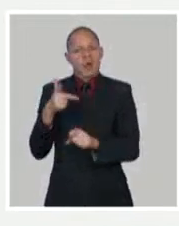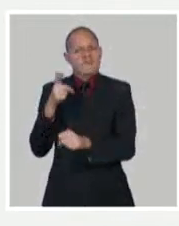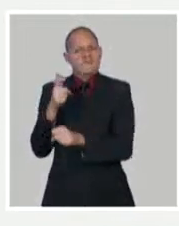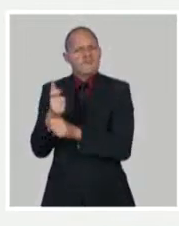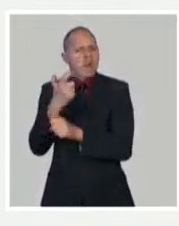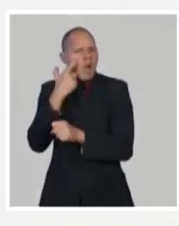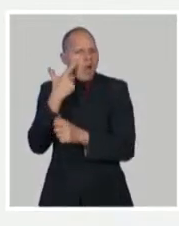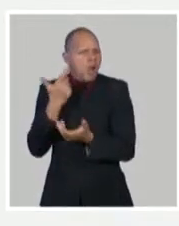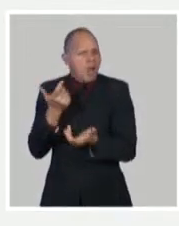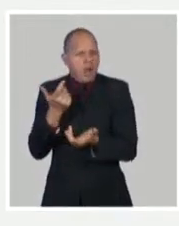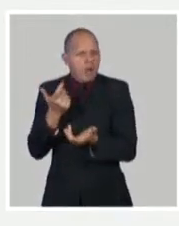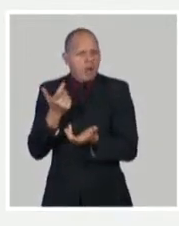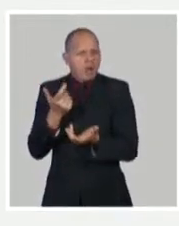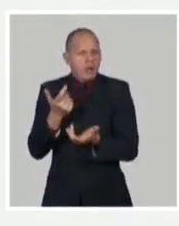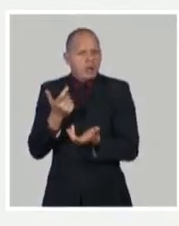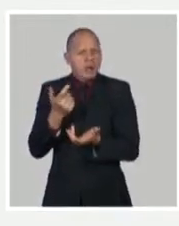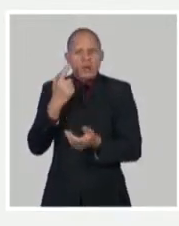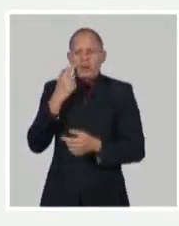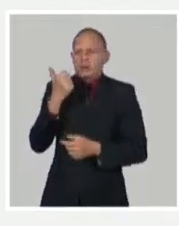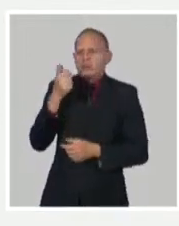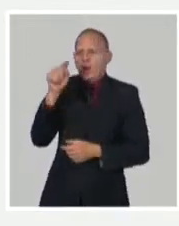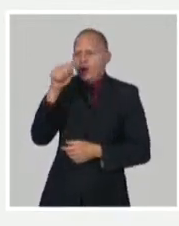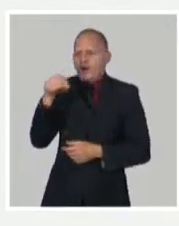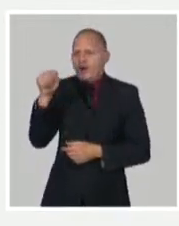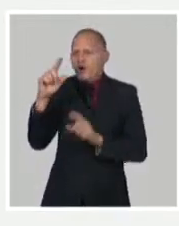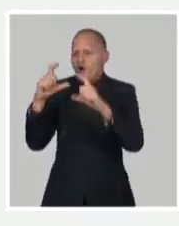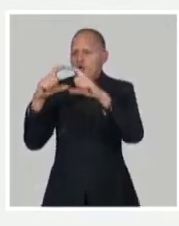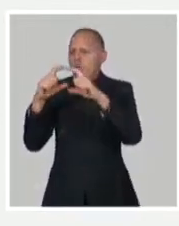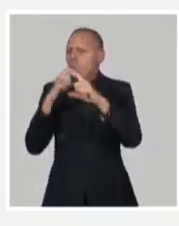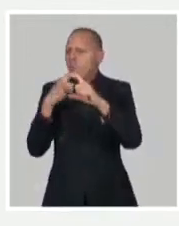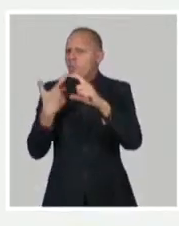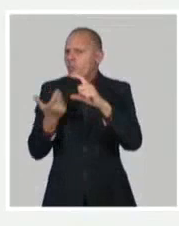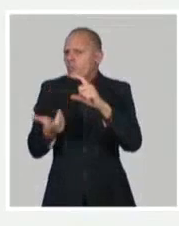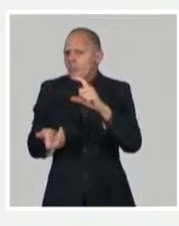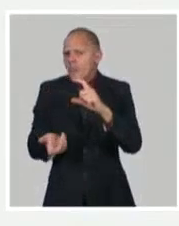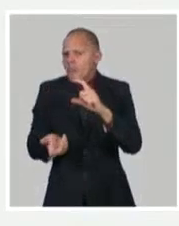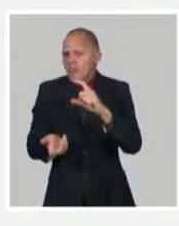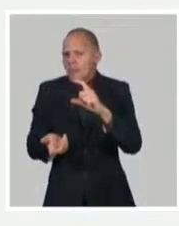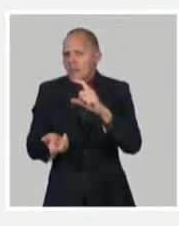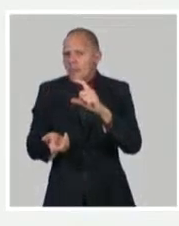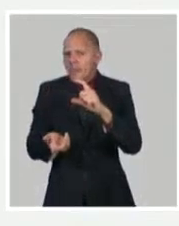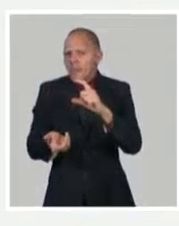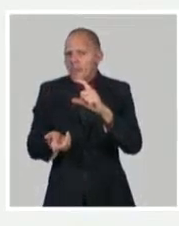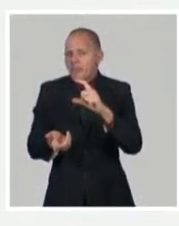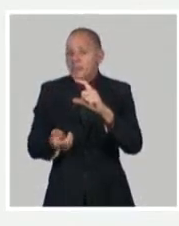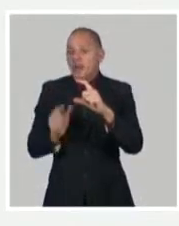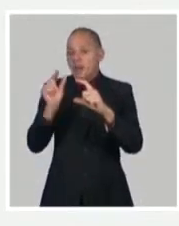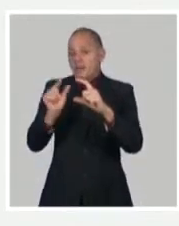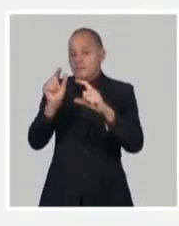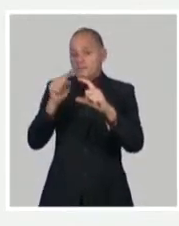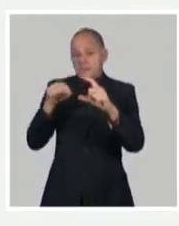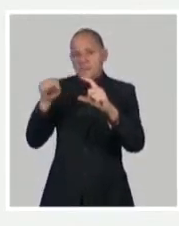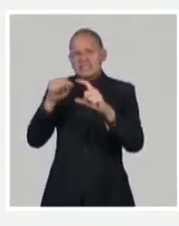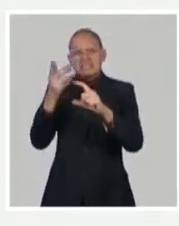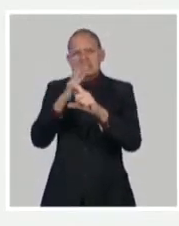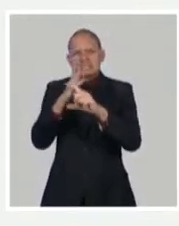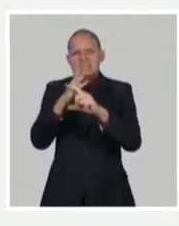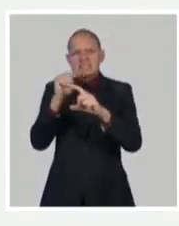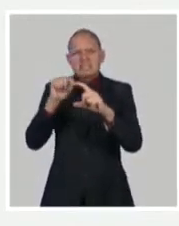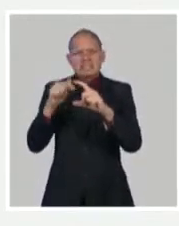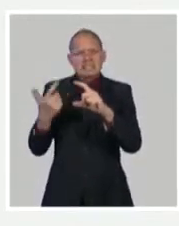un antígeno conjugado. Y miren el círculo rojo lo que pasó con esas personas. Esas personas se movieron a la parte